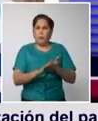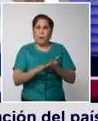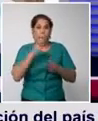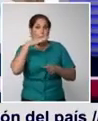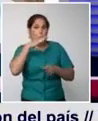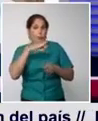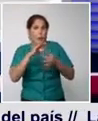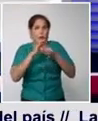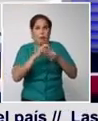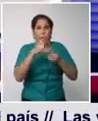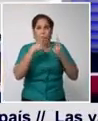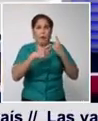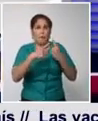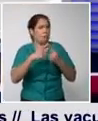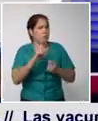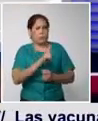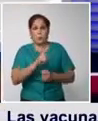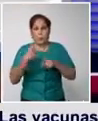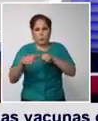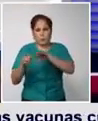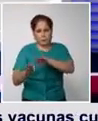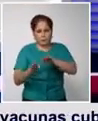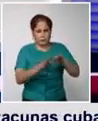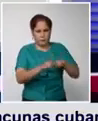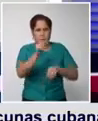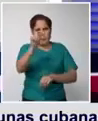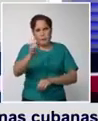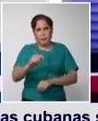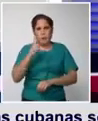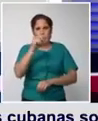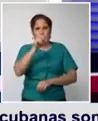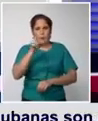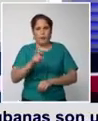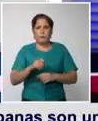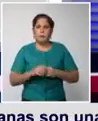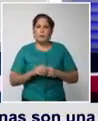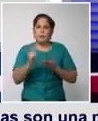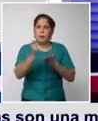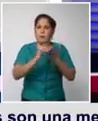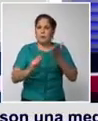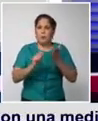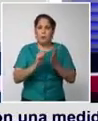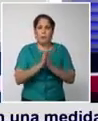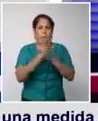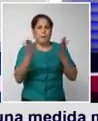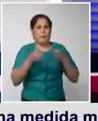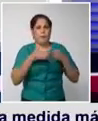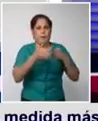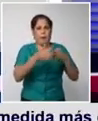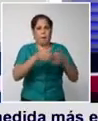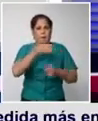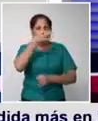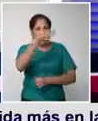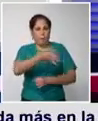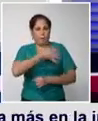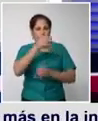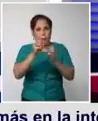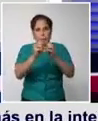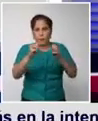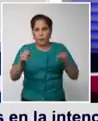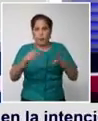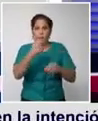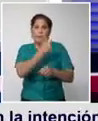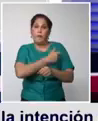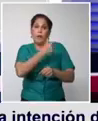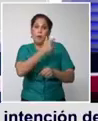ningún perjuicio. Un usuario en redes sociales, doctor, en un artículo de Granma, muy reciente, se publicó que el candidato vacunal